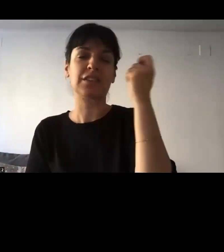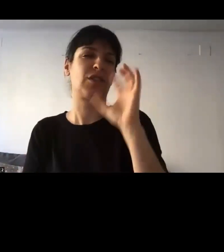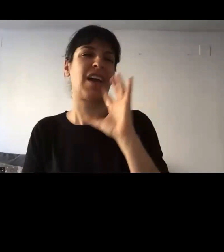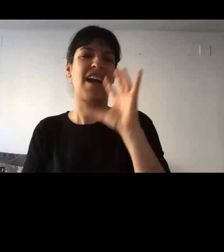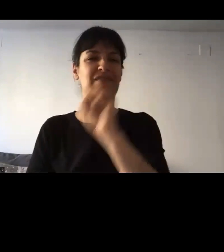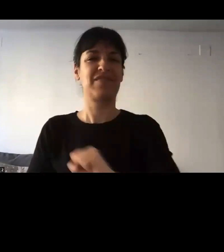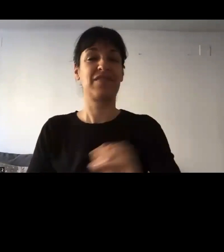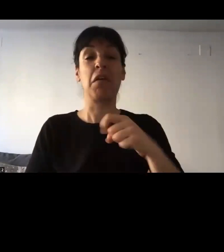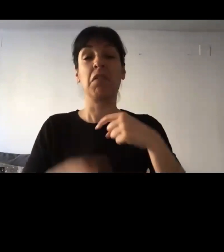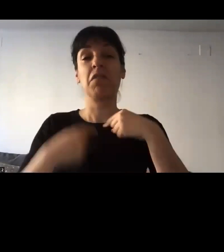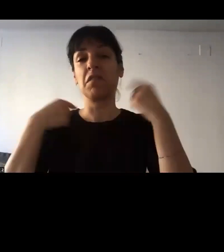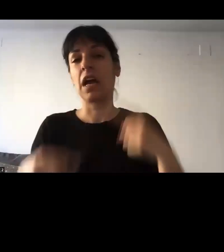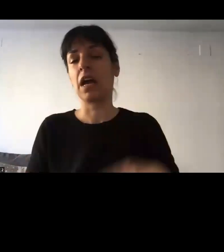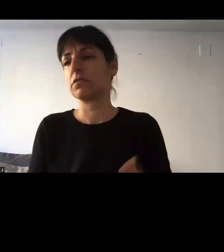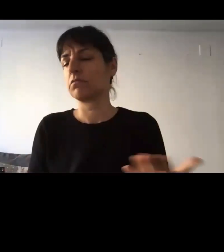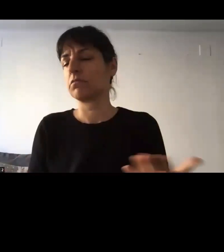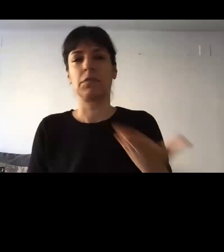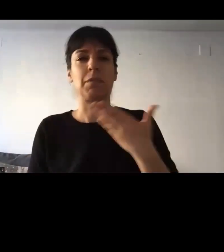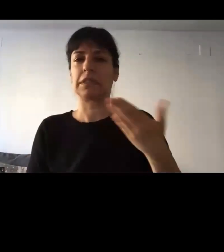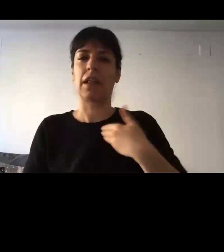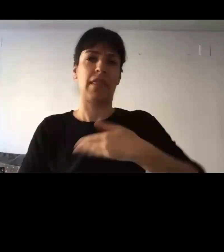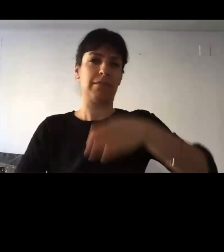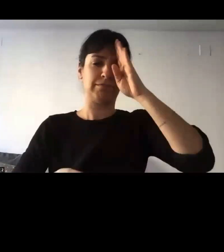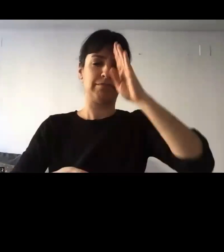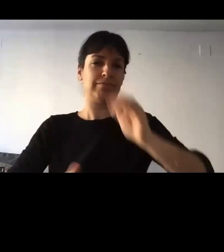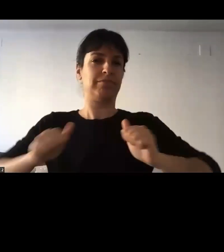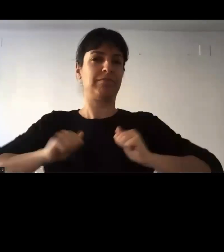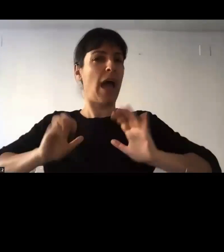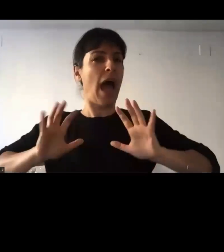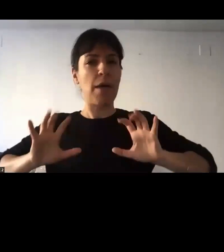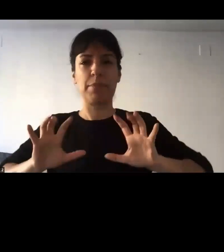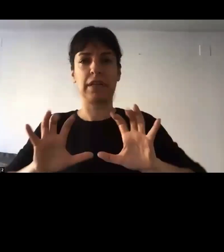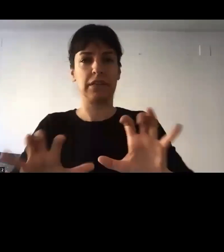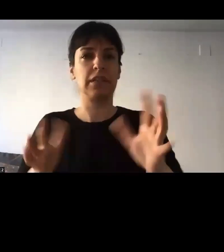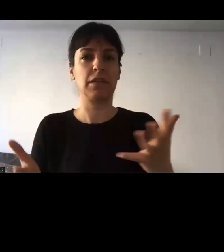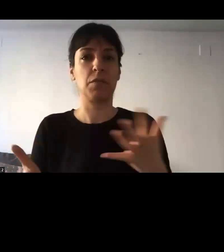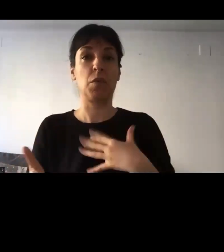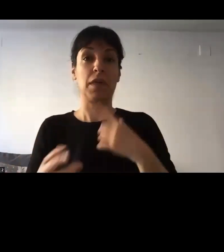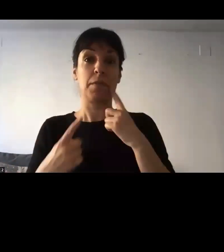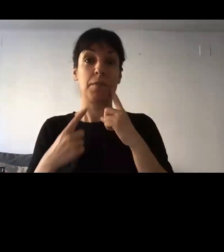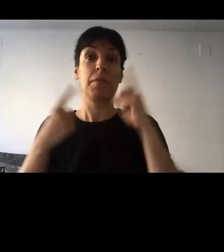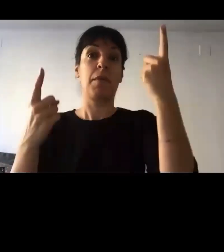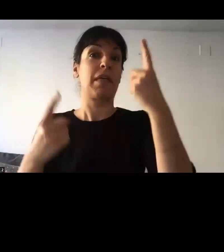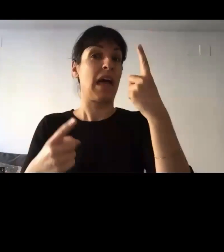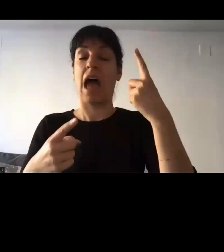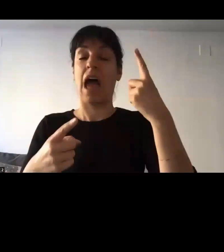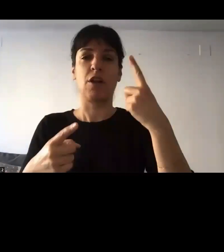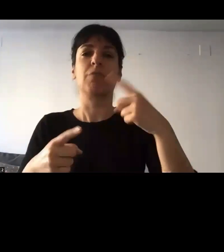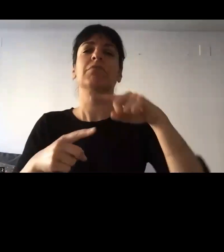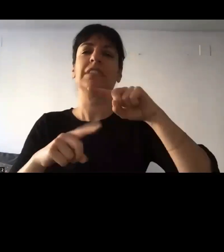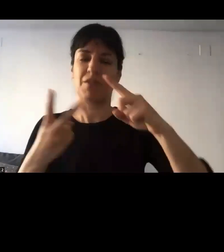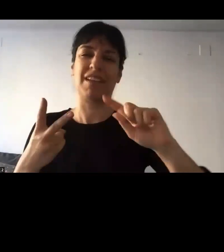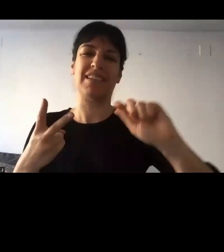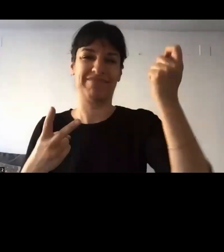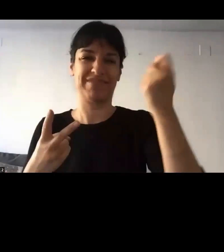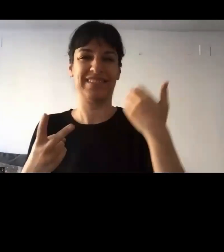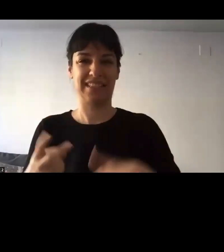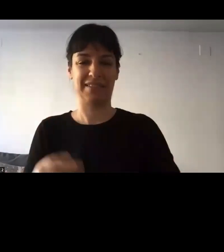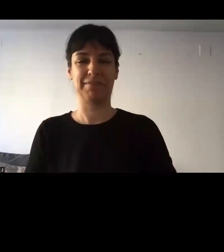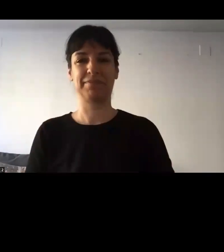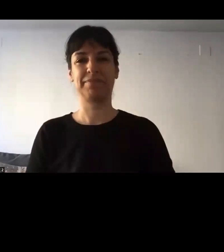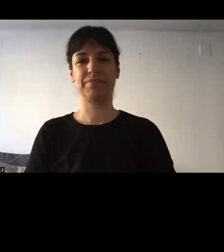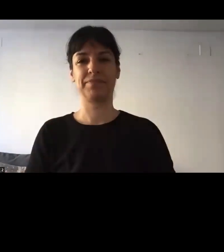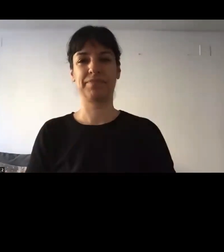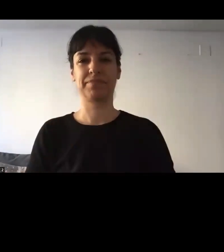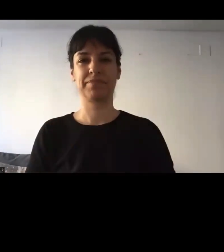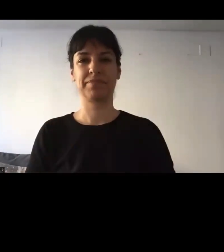sale bien, pues será parte de un aprendizaje, porque a lo mejor no salga bien a la primera, pero sí a la segunda. Por lo que cuando se